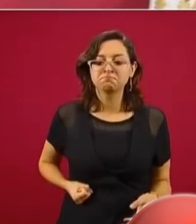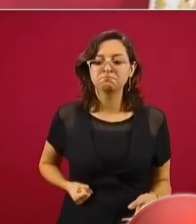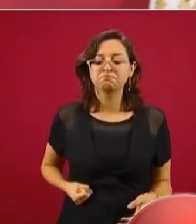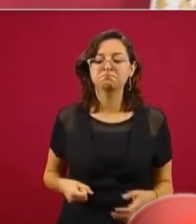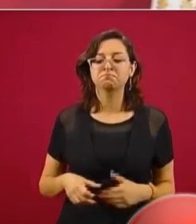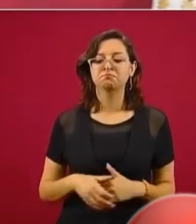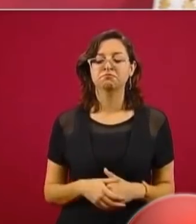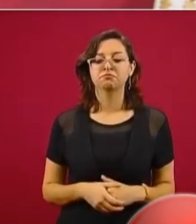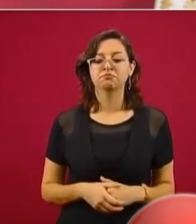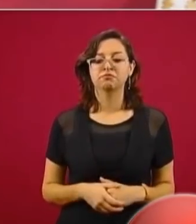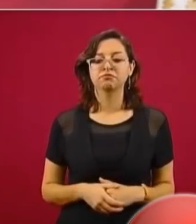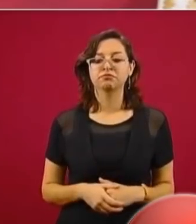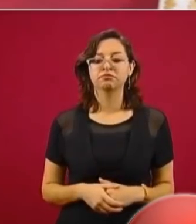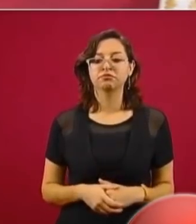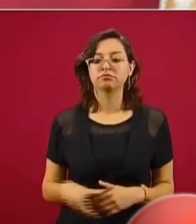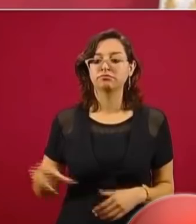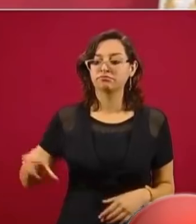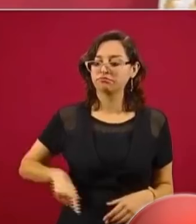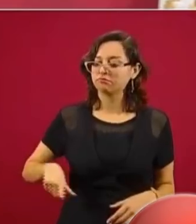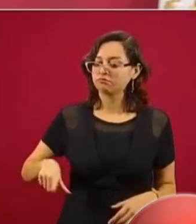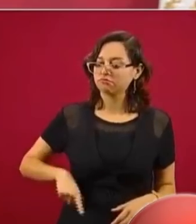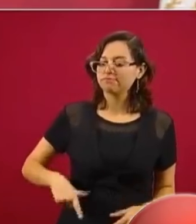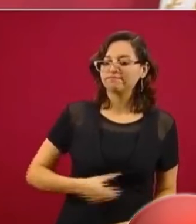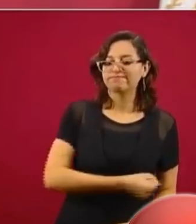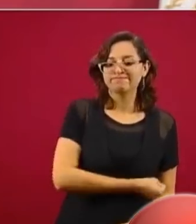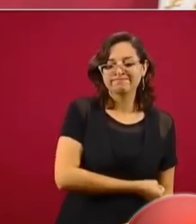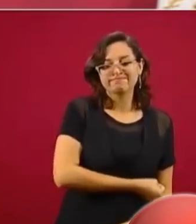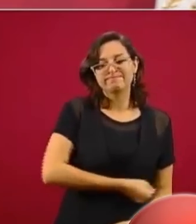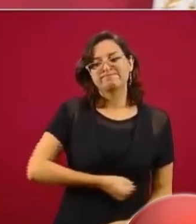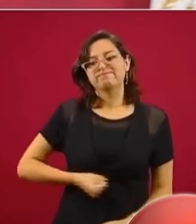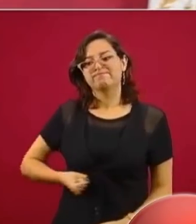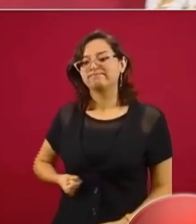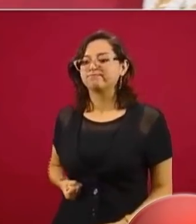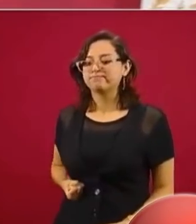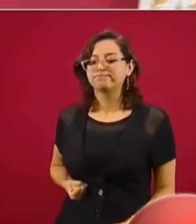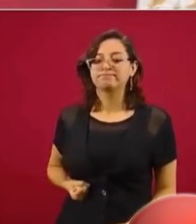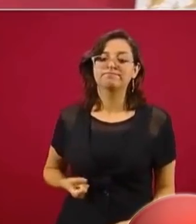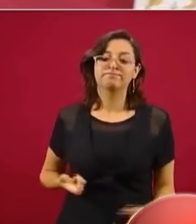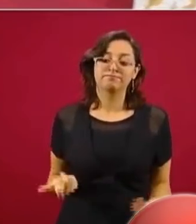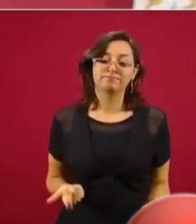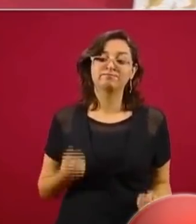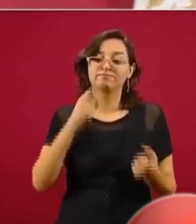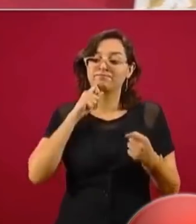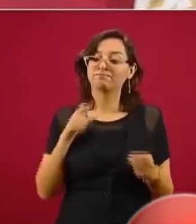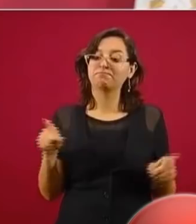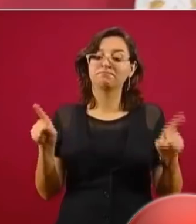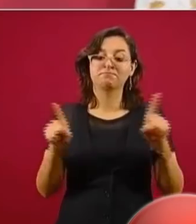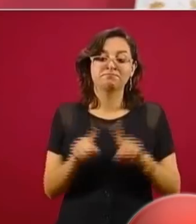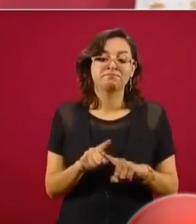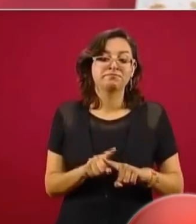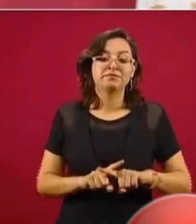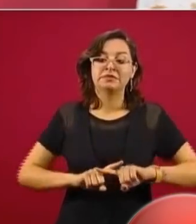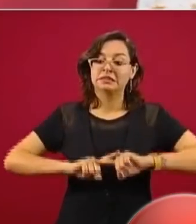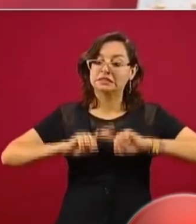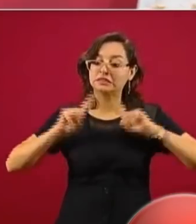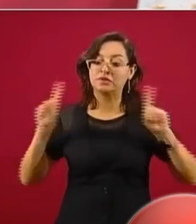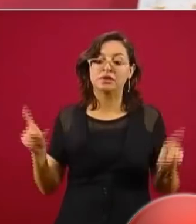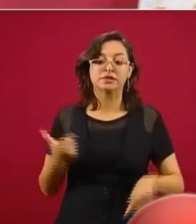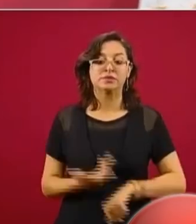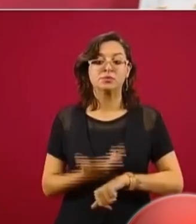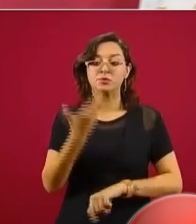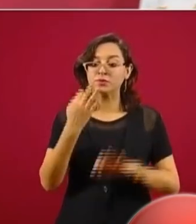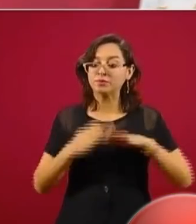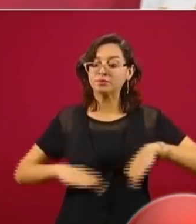Se está apretando el cinturón el gobierno, porque también esa es una diferencia